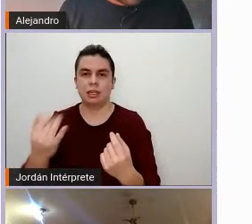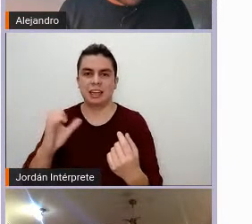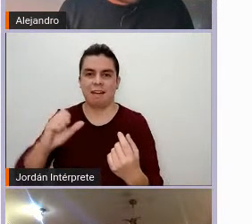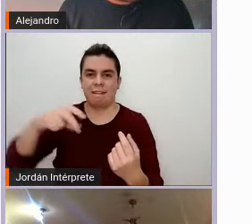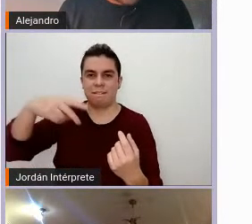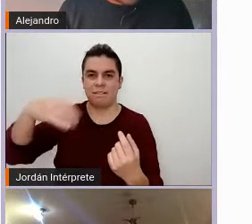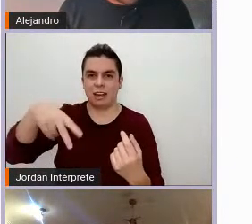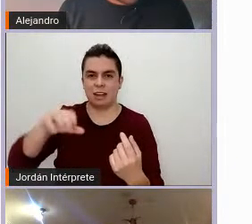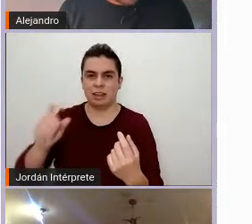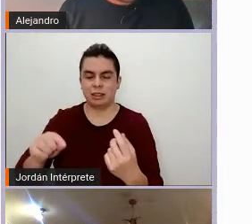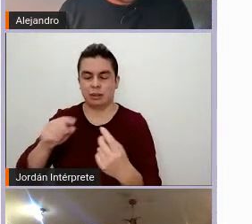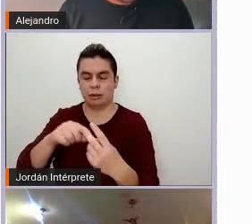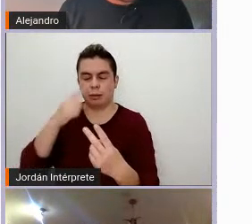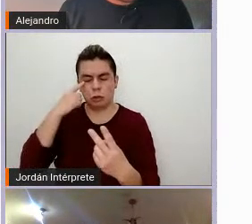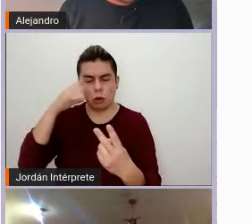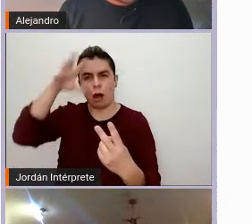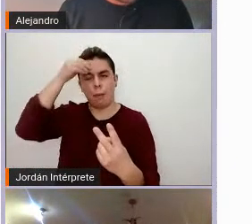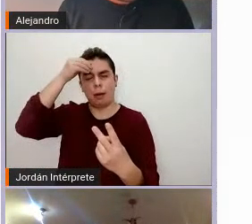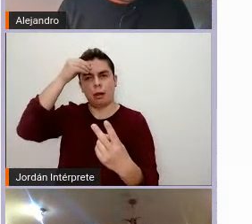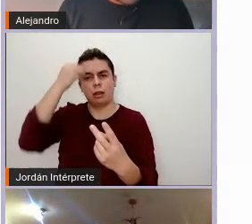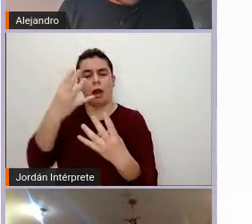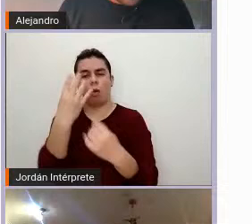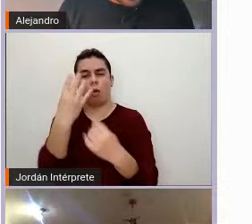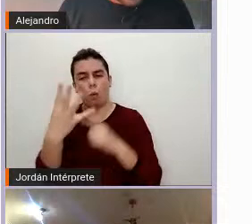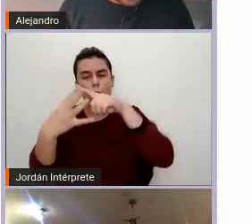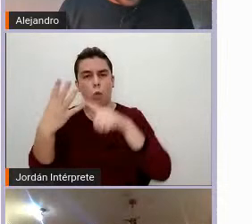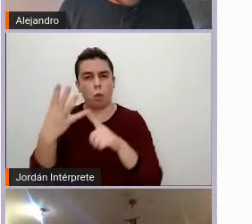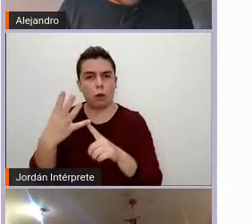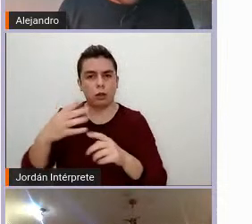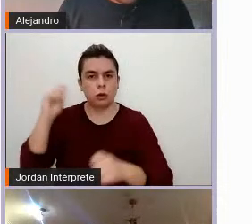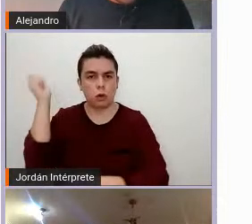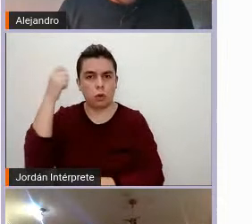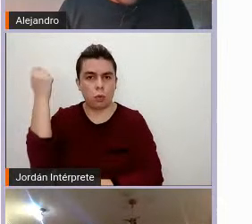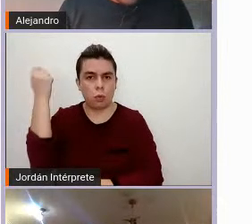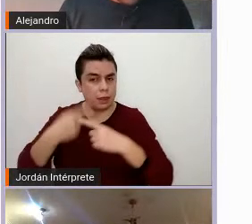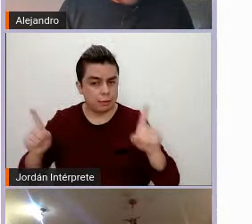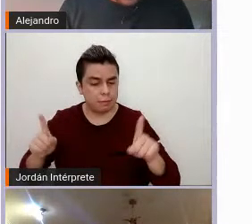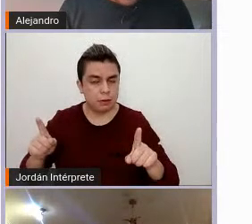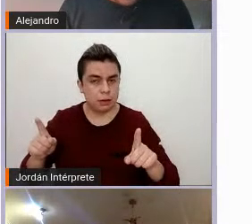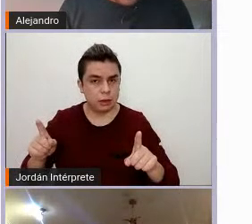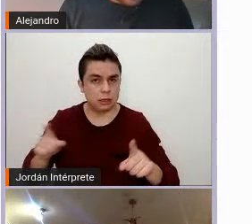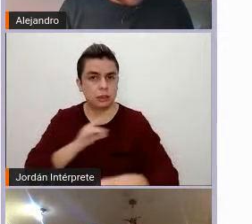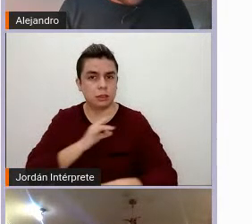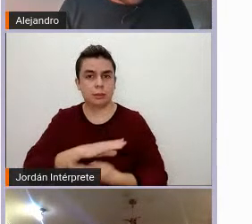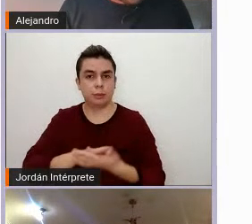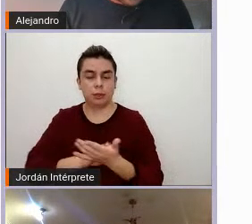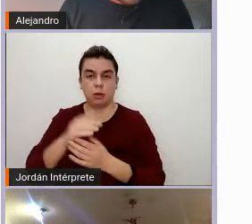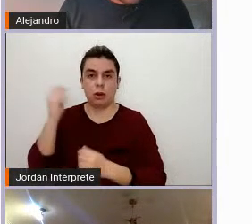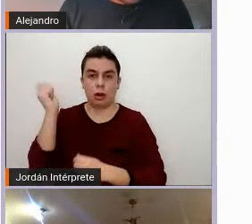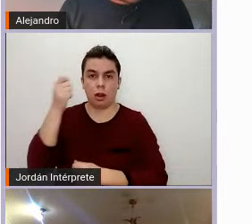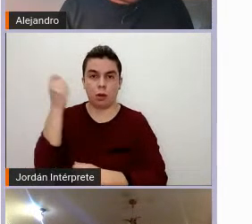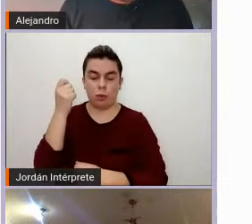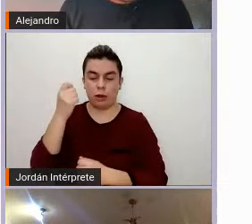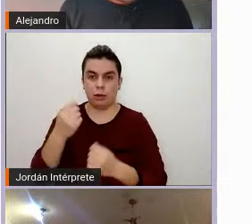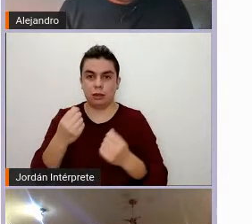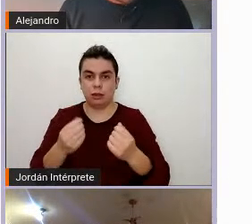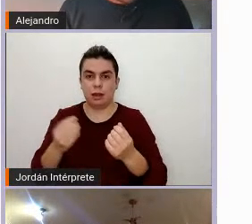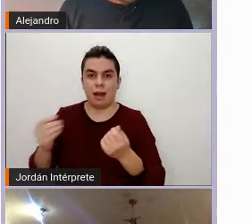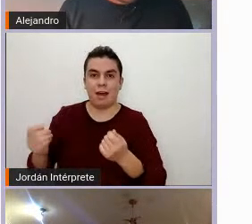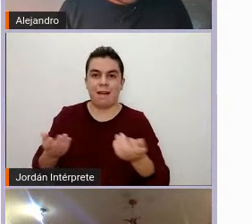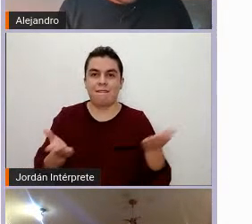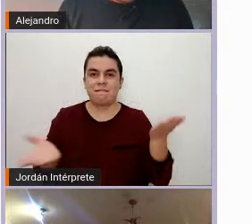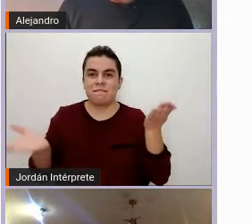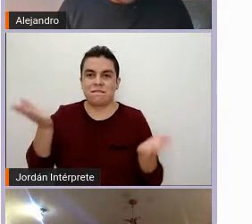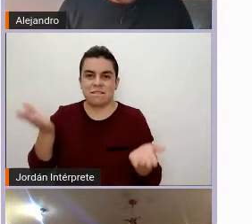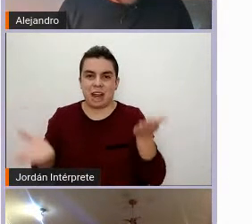4 tipos diferentes de cueca chilena. Dice doña Celia que la cueca del balance se baila cuando nadie se decide a comenzar la